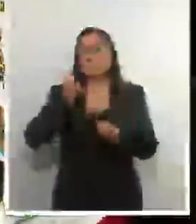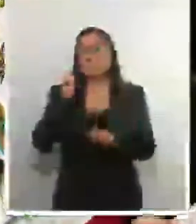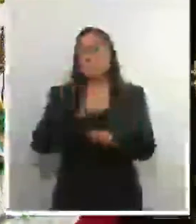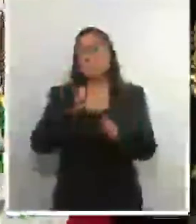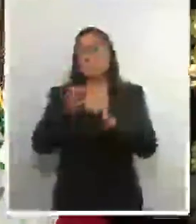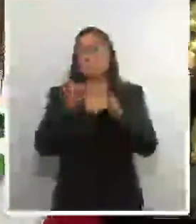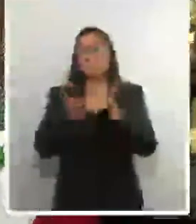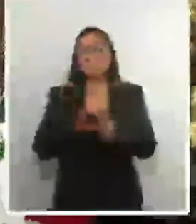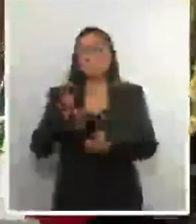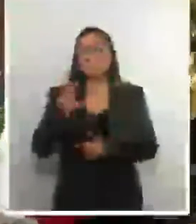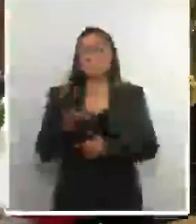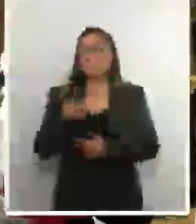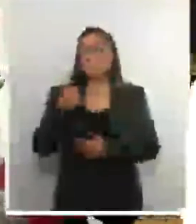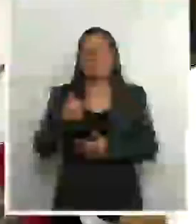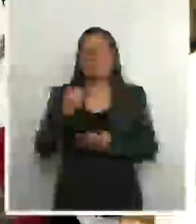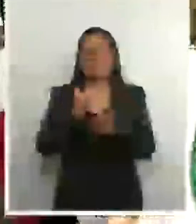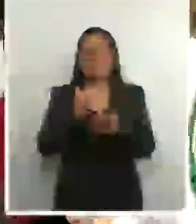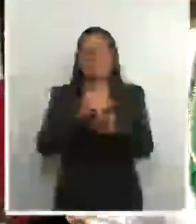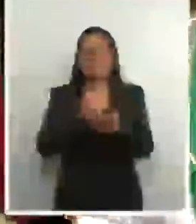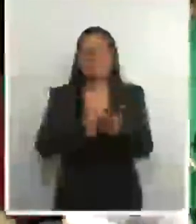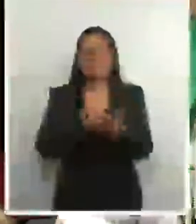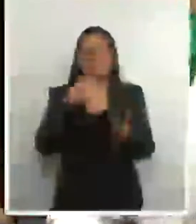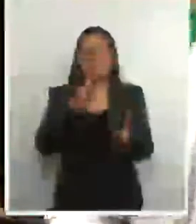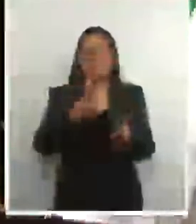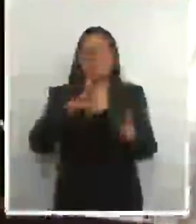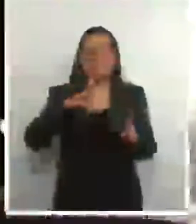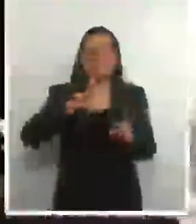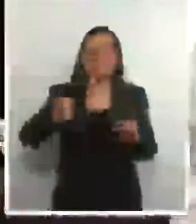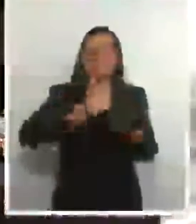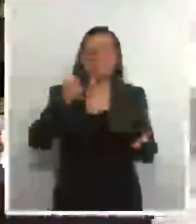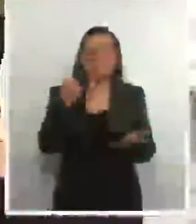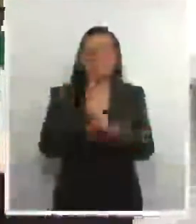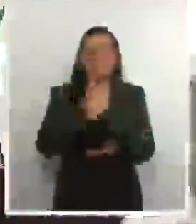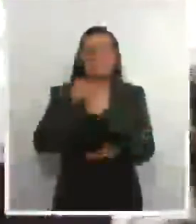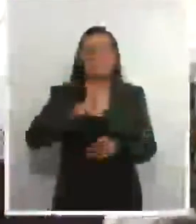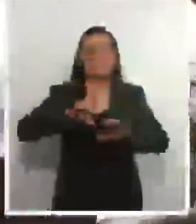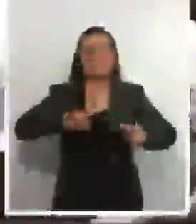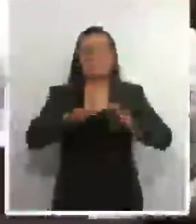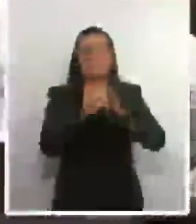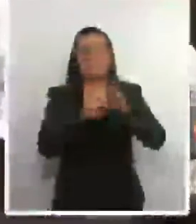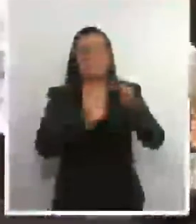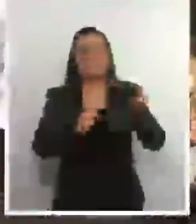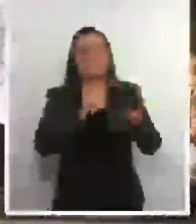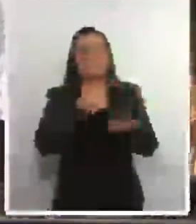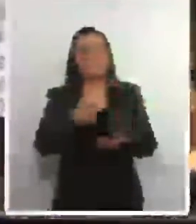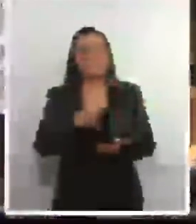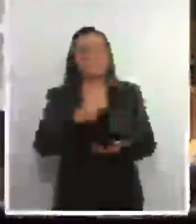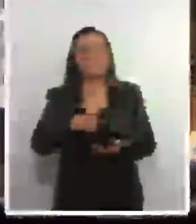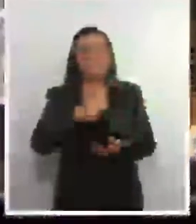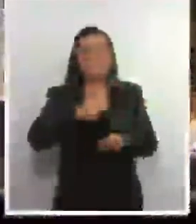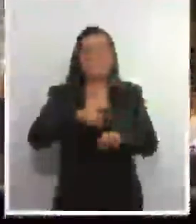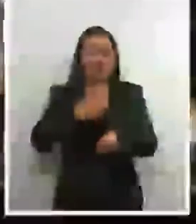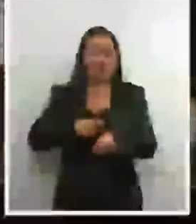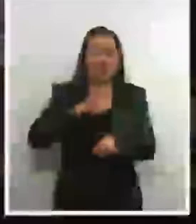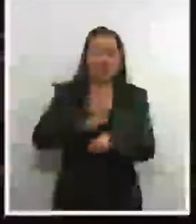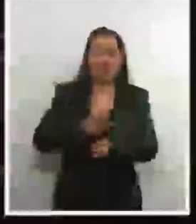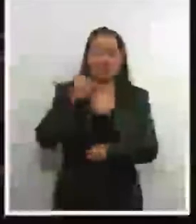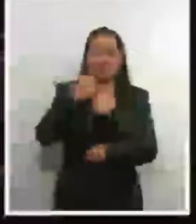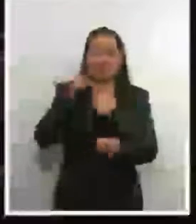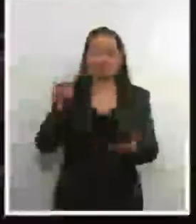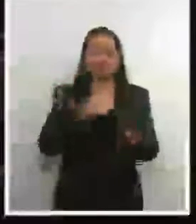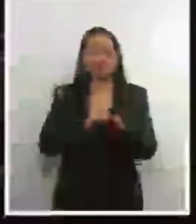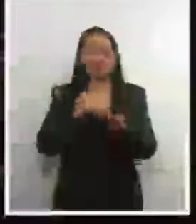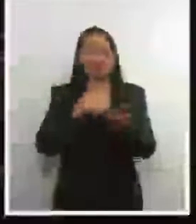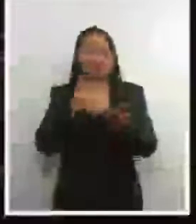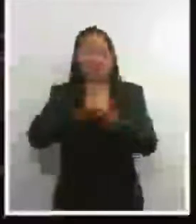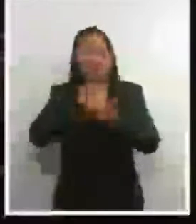el artículo 46 con la modificación aprobada por la Asamblea al numeral 1. Intégrese al proyecto